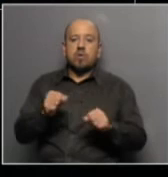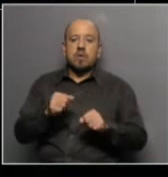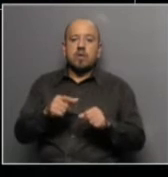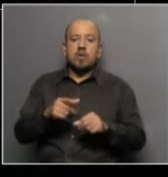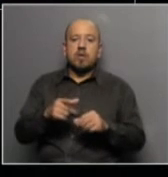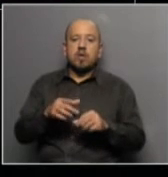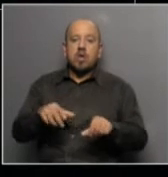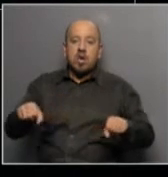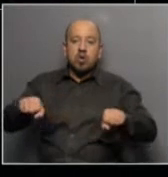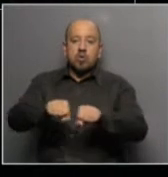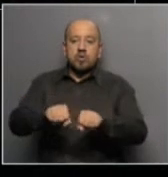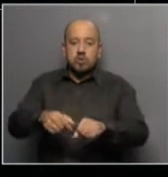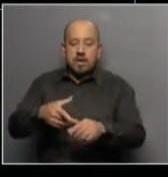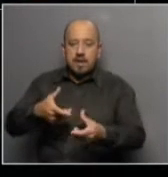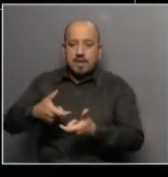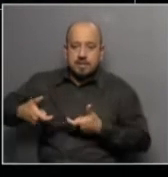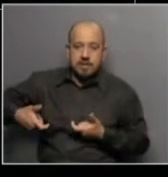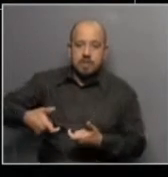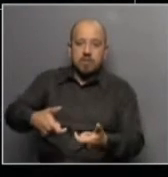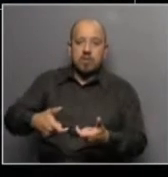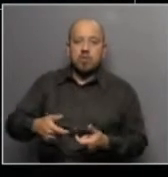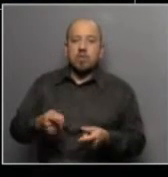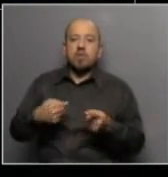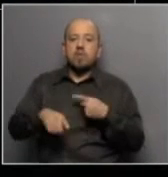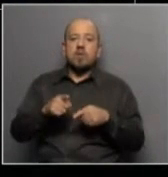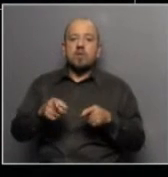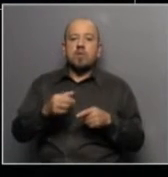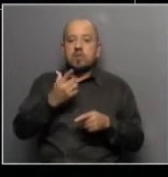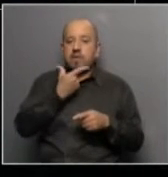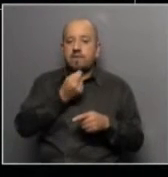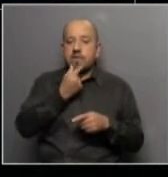conexión a saneamiento, pero que sea de una fácil conexión